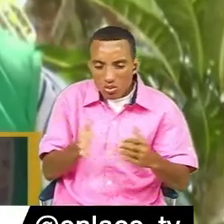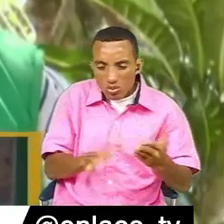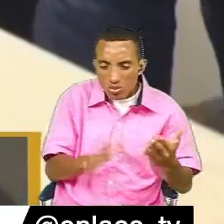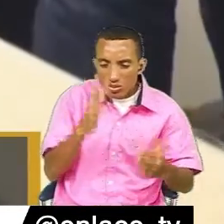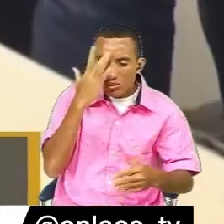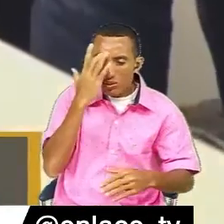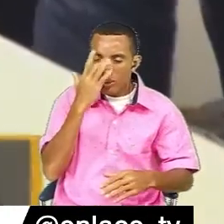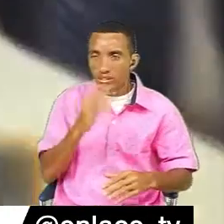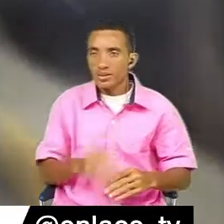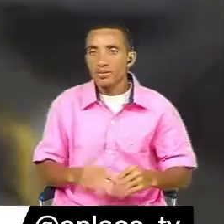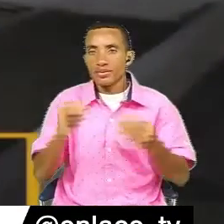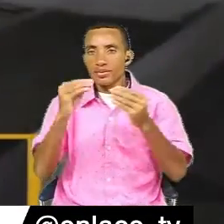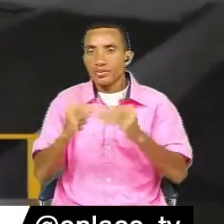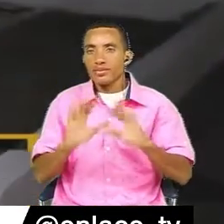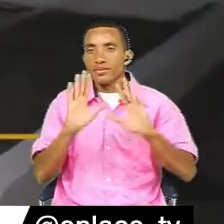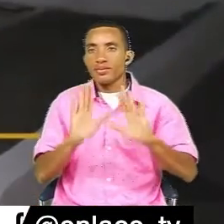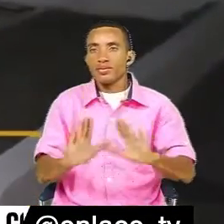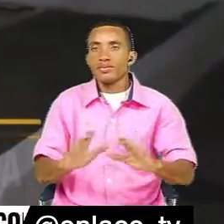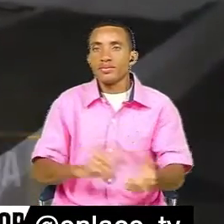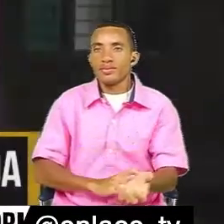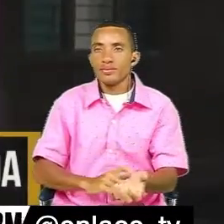demás características del animal.